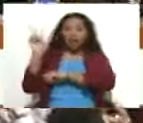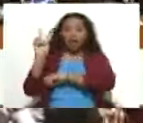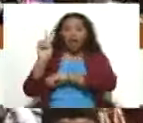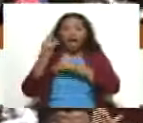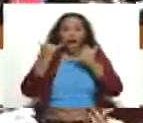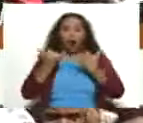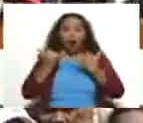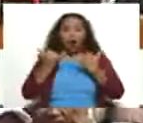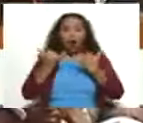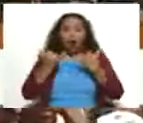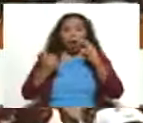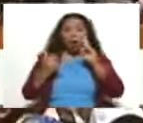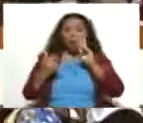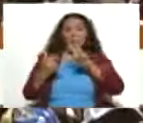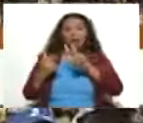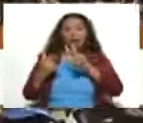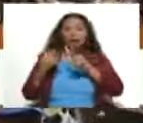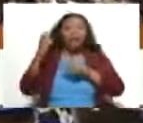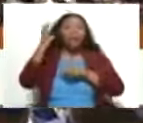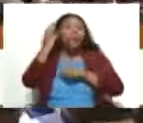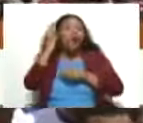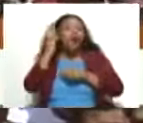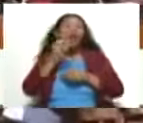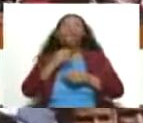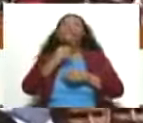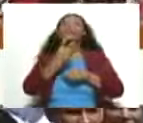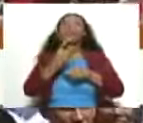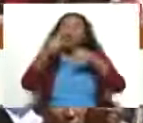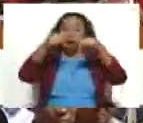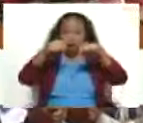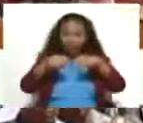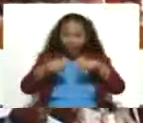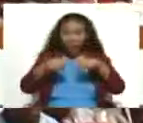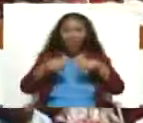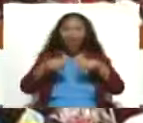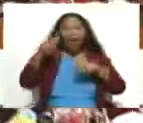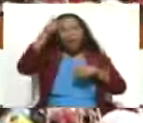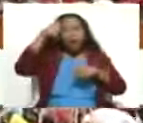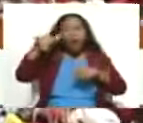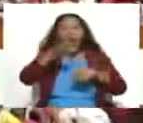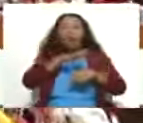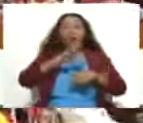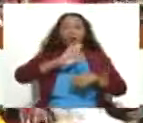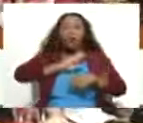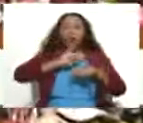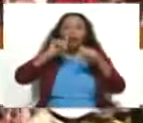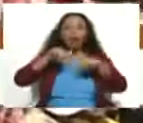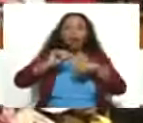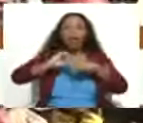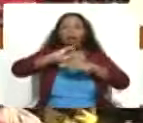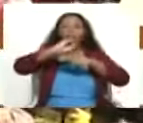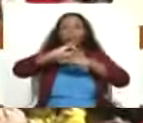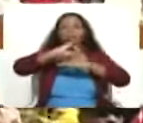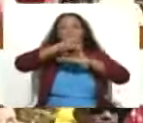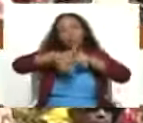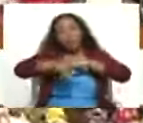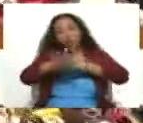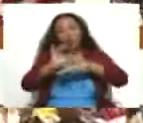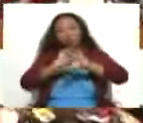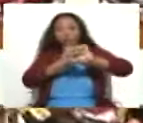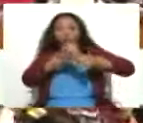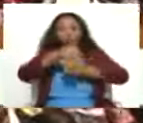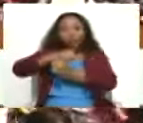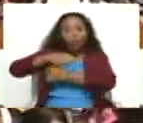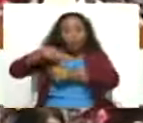escuchar una de sus voceras de este pueblo noble de Tucupita del Tamacuro. Con ustedes vamos a escuchar a